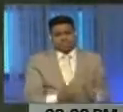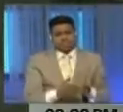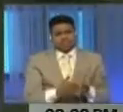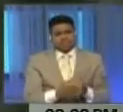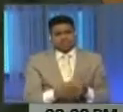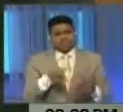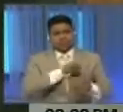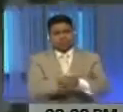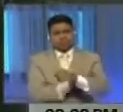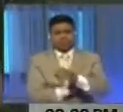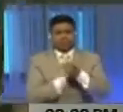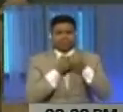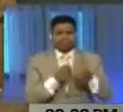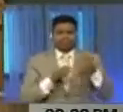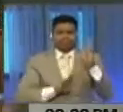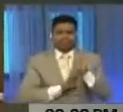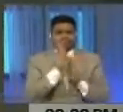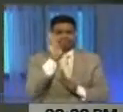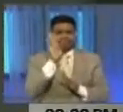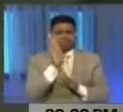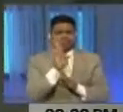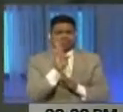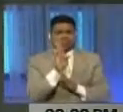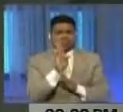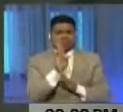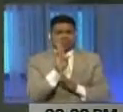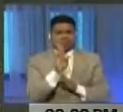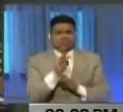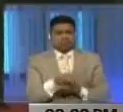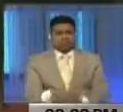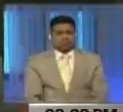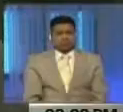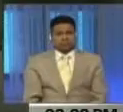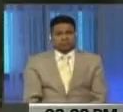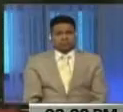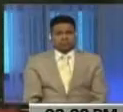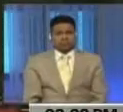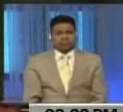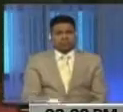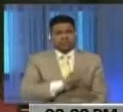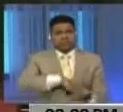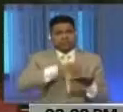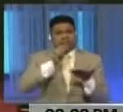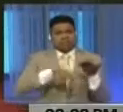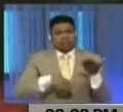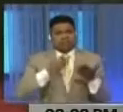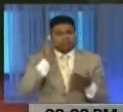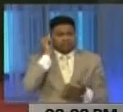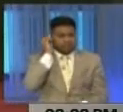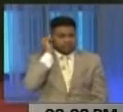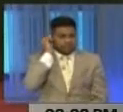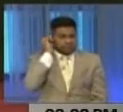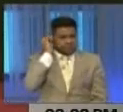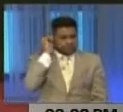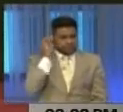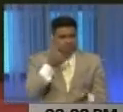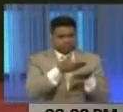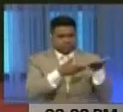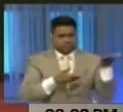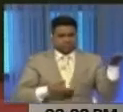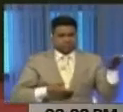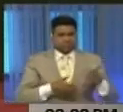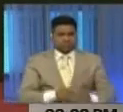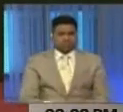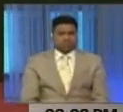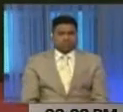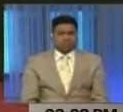Poder Popular para el Desarrollo Minero Ecológico. La firma de la carta de compromiso es para la